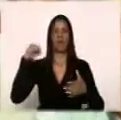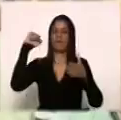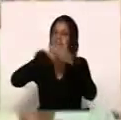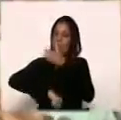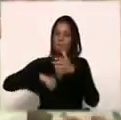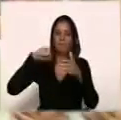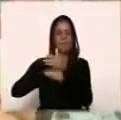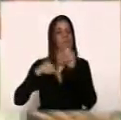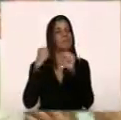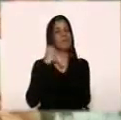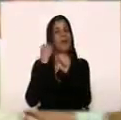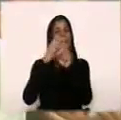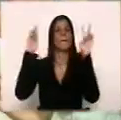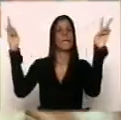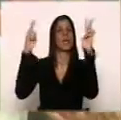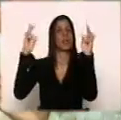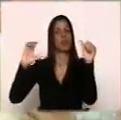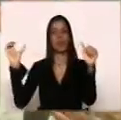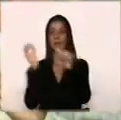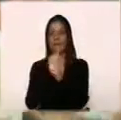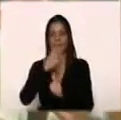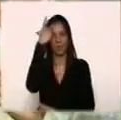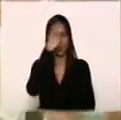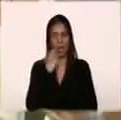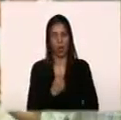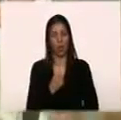ganaremos, de eso estoy segura.